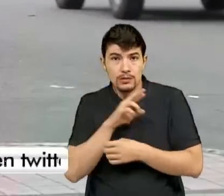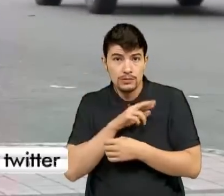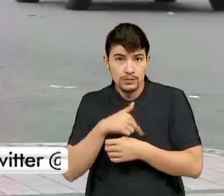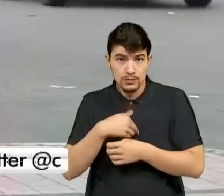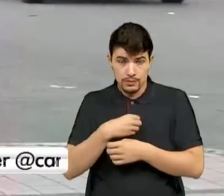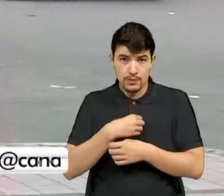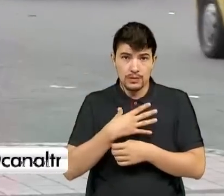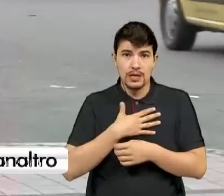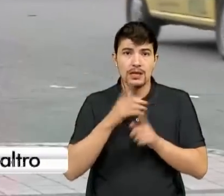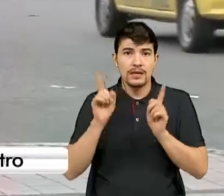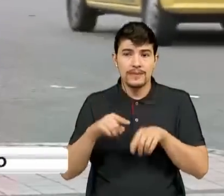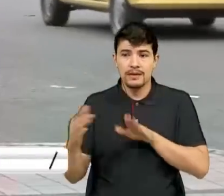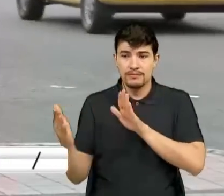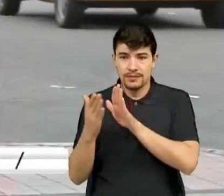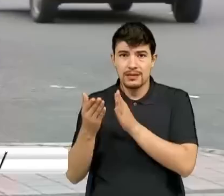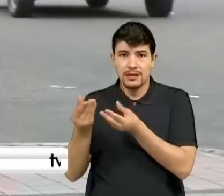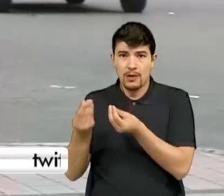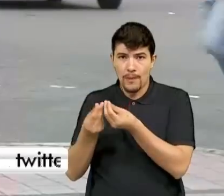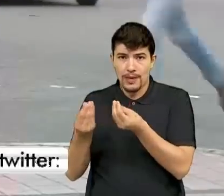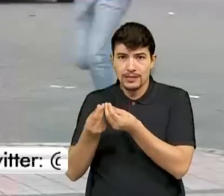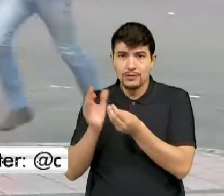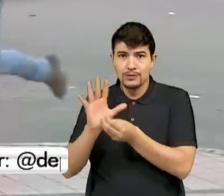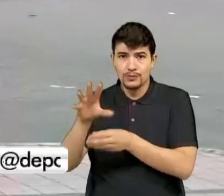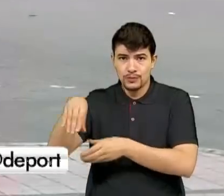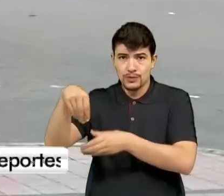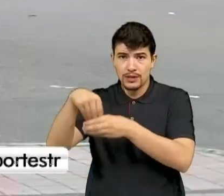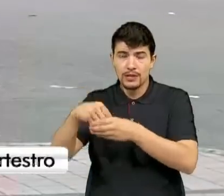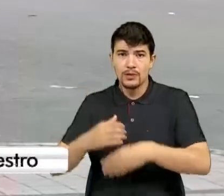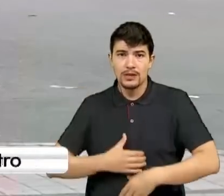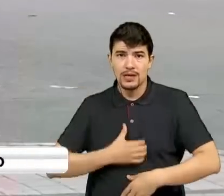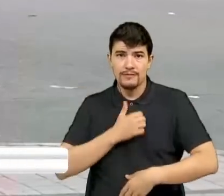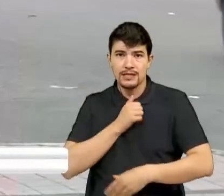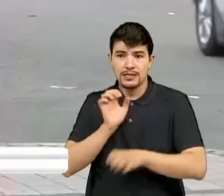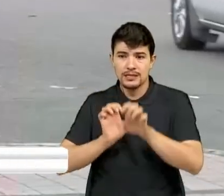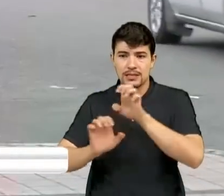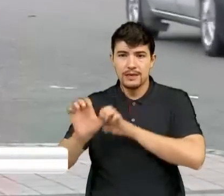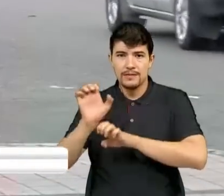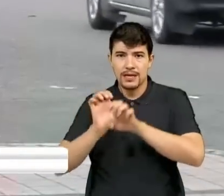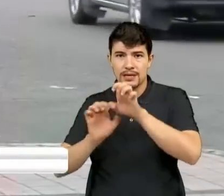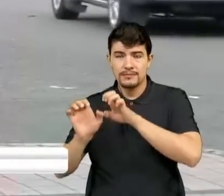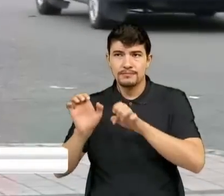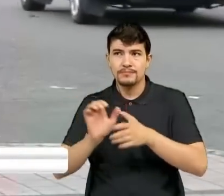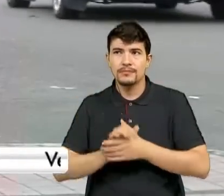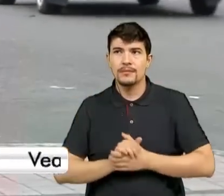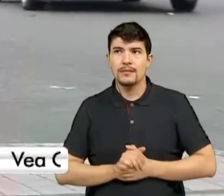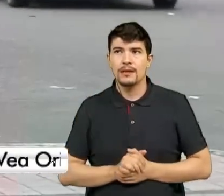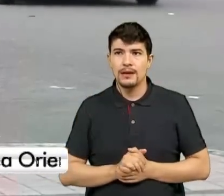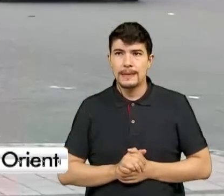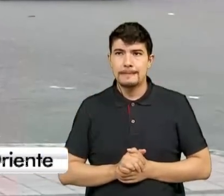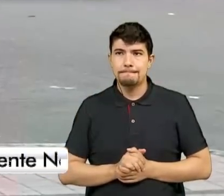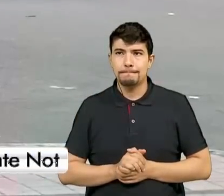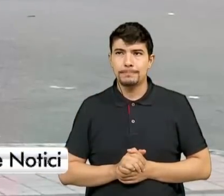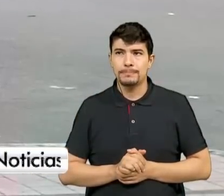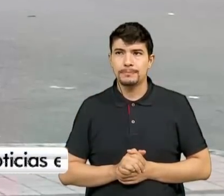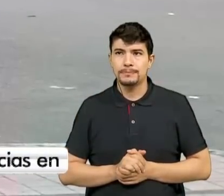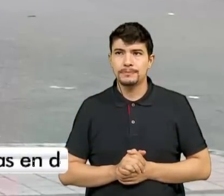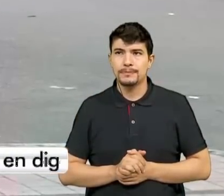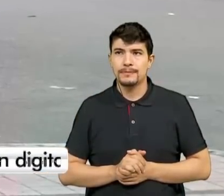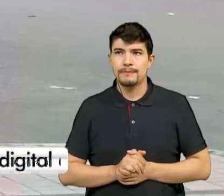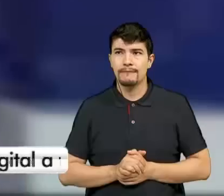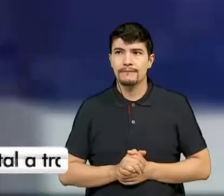también de hablar con algunos de sus compañeros que hacían parte de la defensa civil, quienes la vieron llegar desde muy temprana edad a este importante ente de